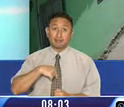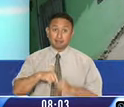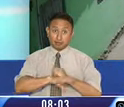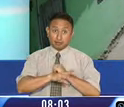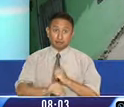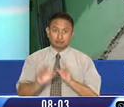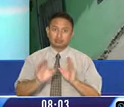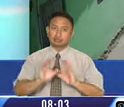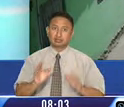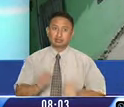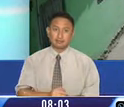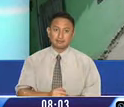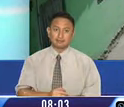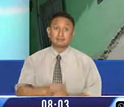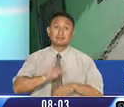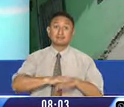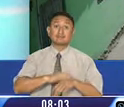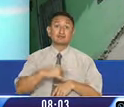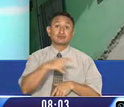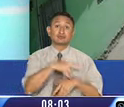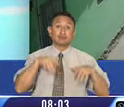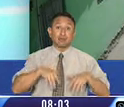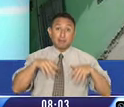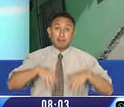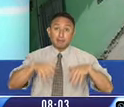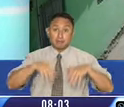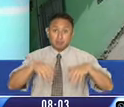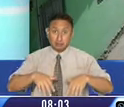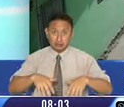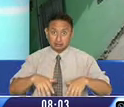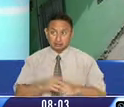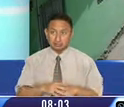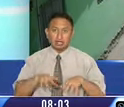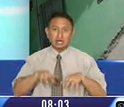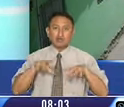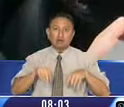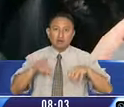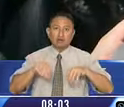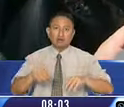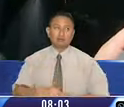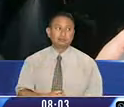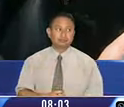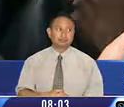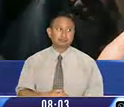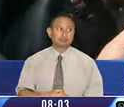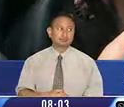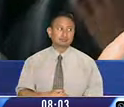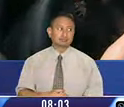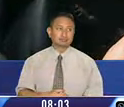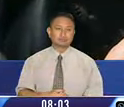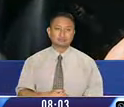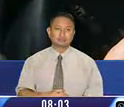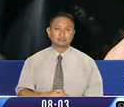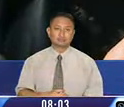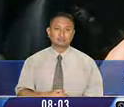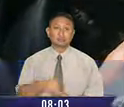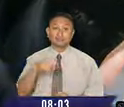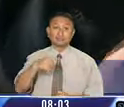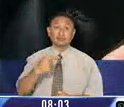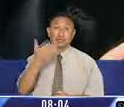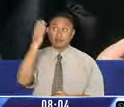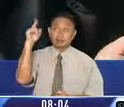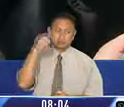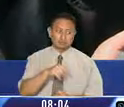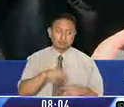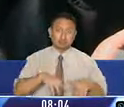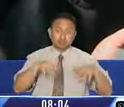trabajo gracias a que sus mascotas los alertaron con sus ladridos. Los perros, benditos perros. Gracias a